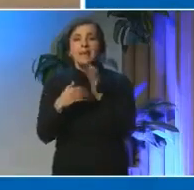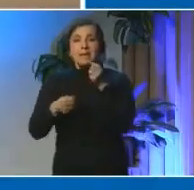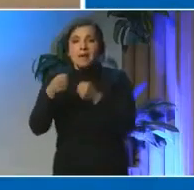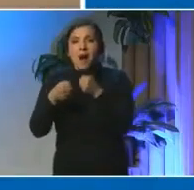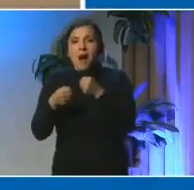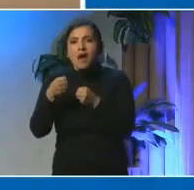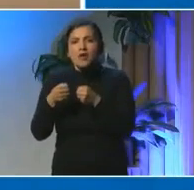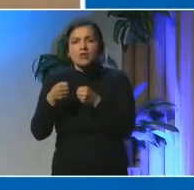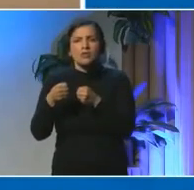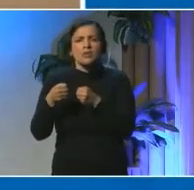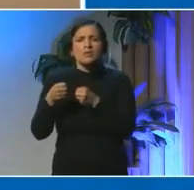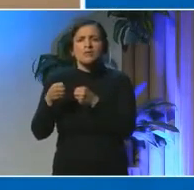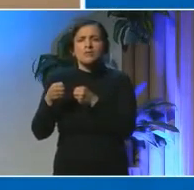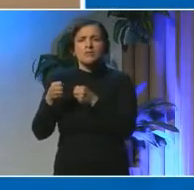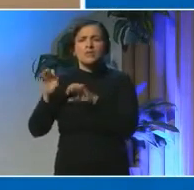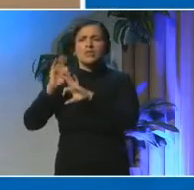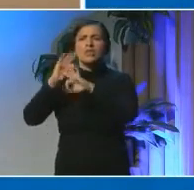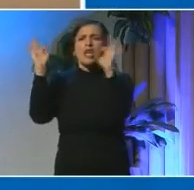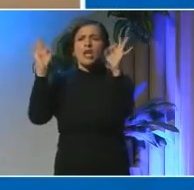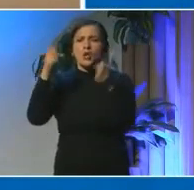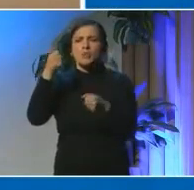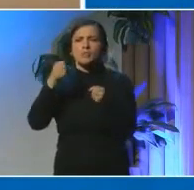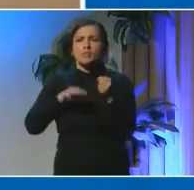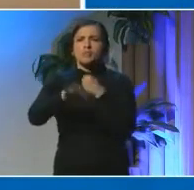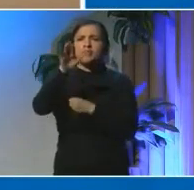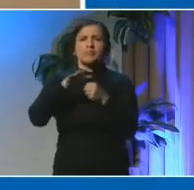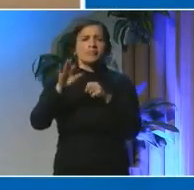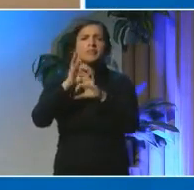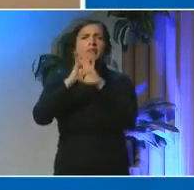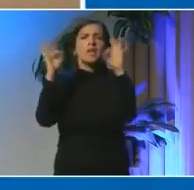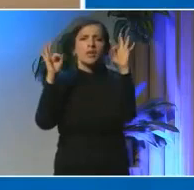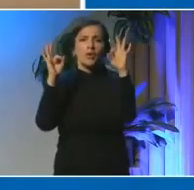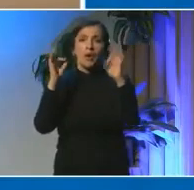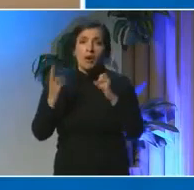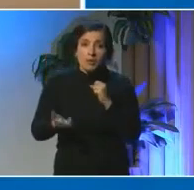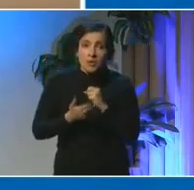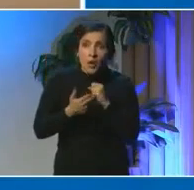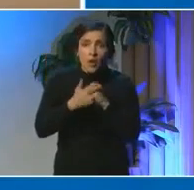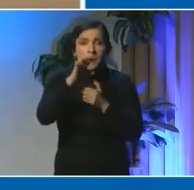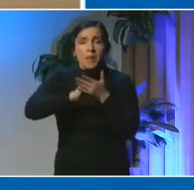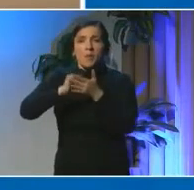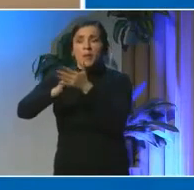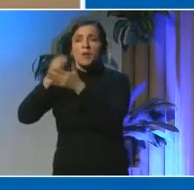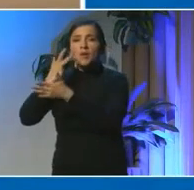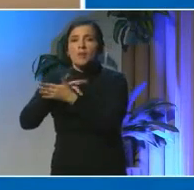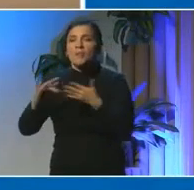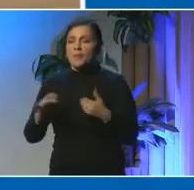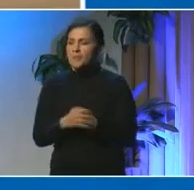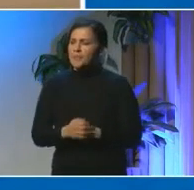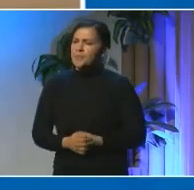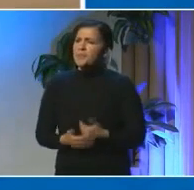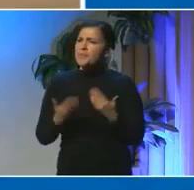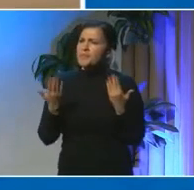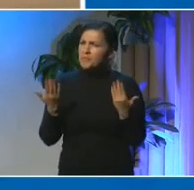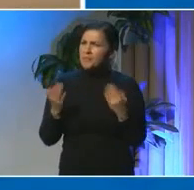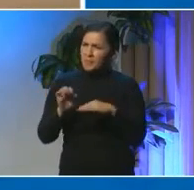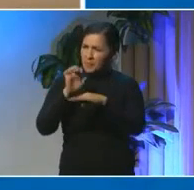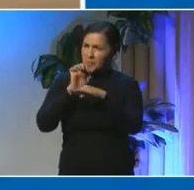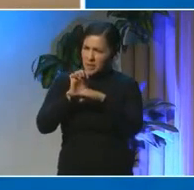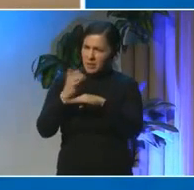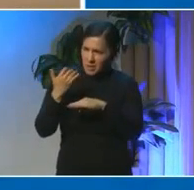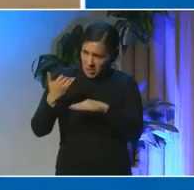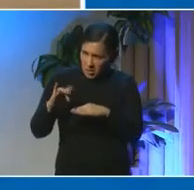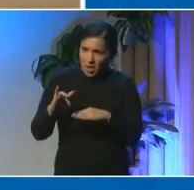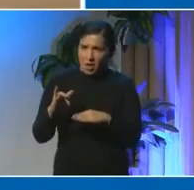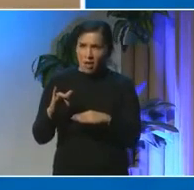Cómo cómo se ha comportado el mercado que uno siempre le da la curiosidad de si las compañías están reaccionando con